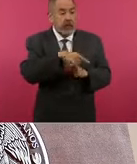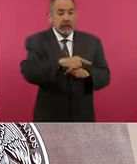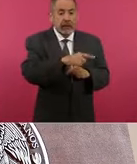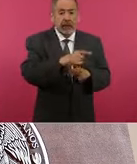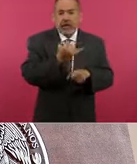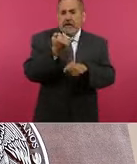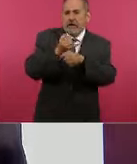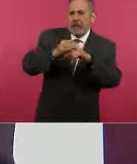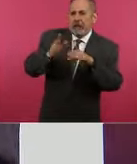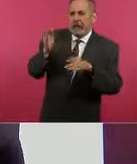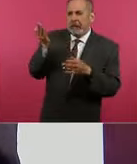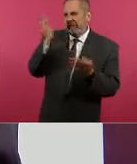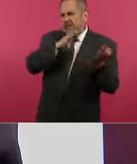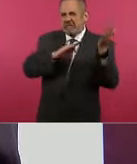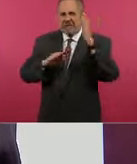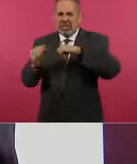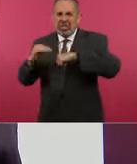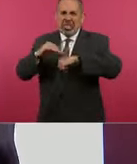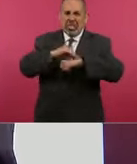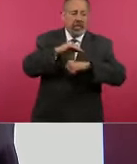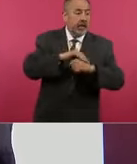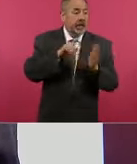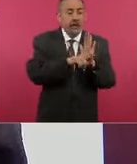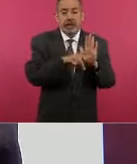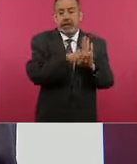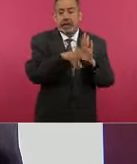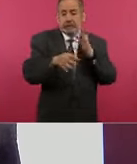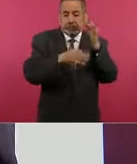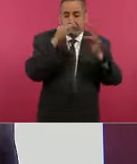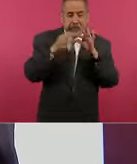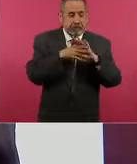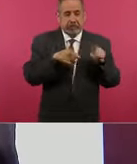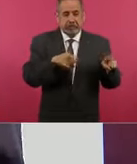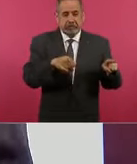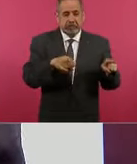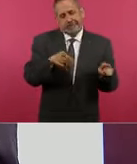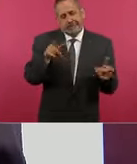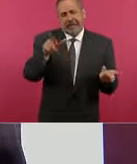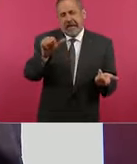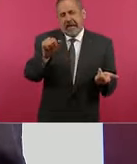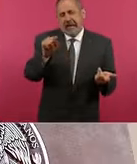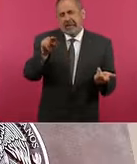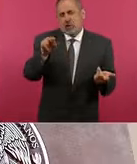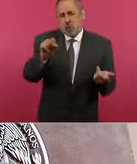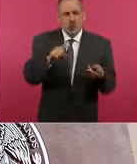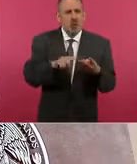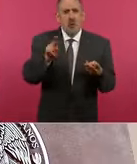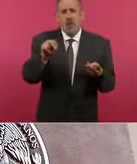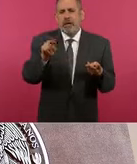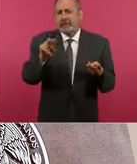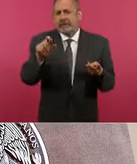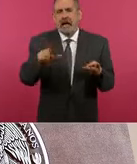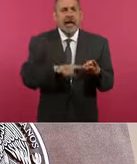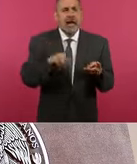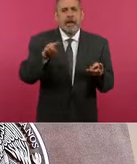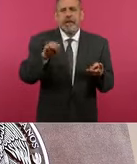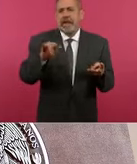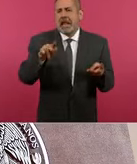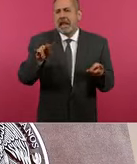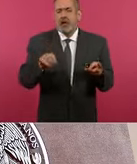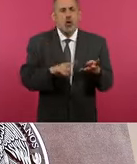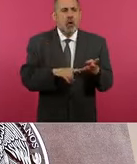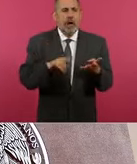desinformación. Diversas notas periodísticas publicadas en el Latinus de Loret de Mola, El Universal, Milenio, El Diario